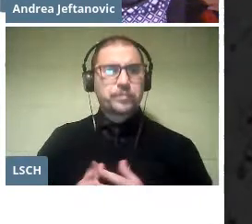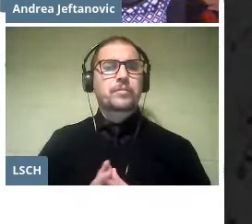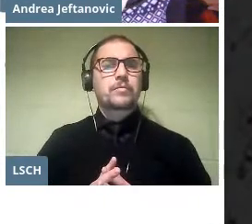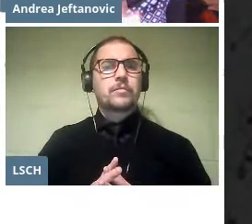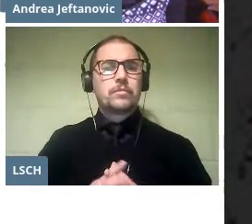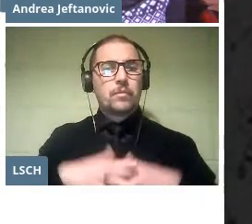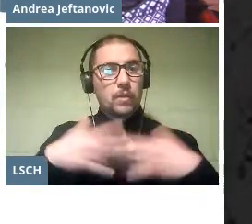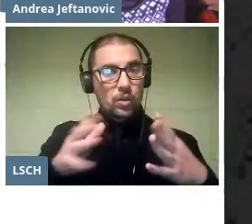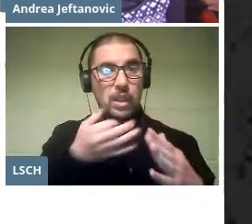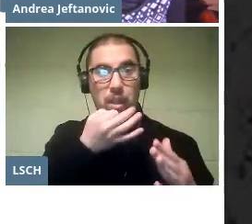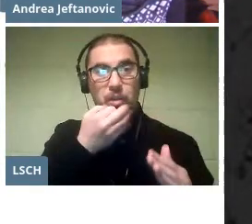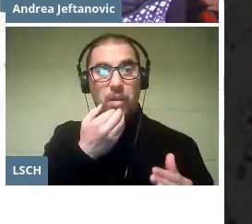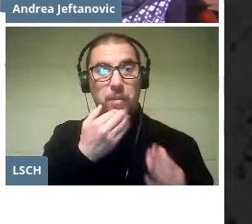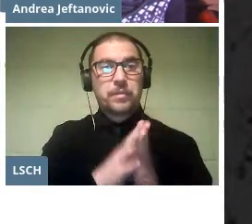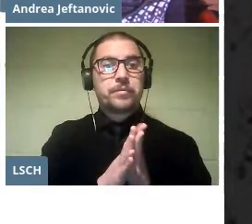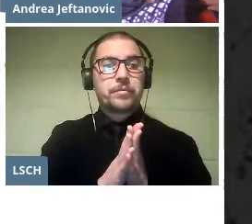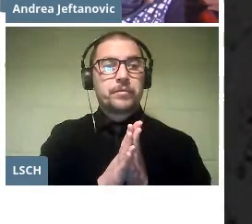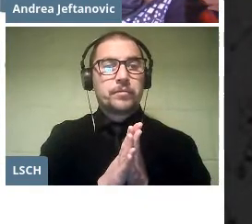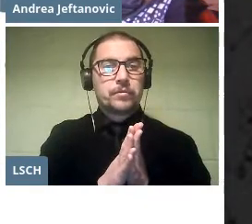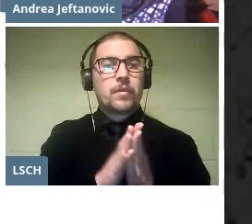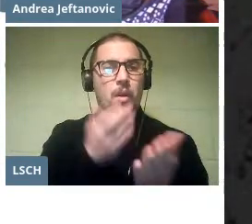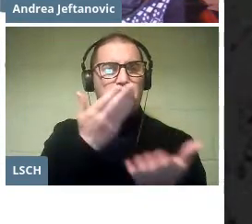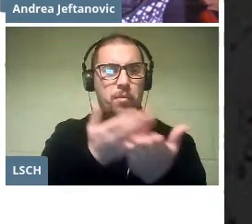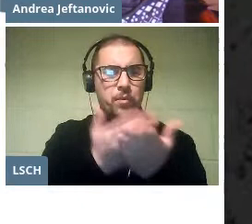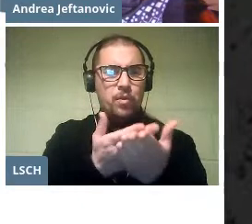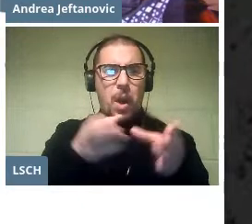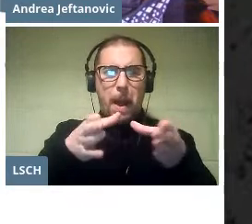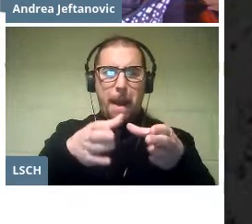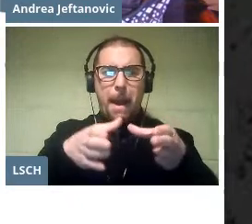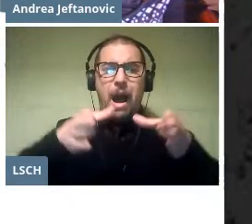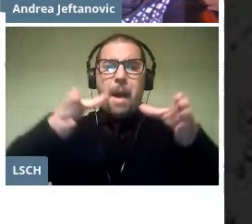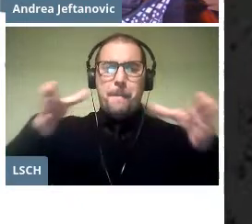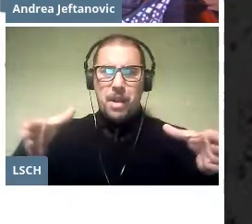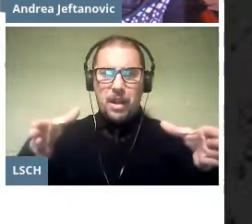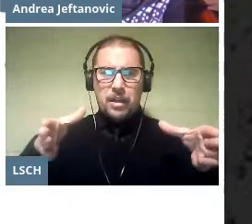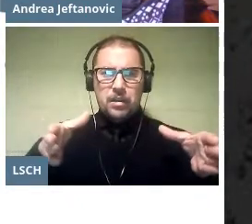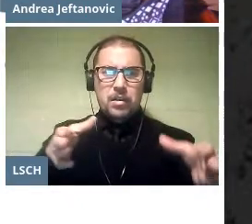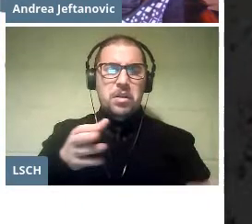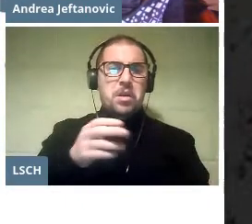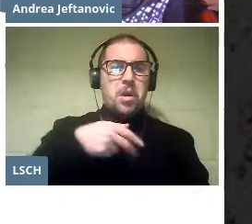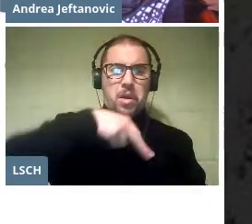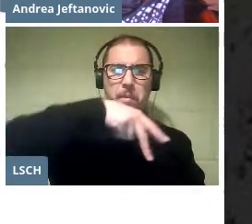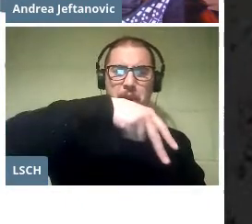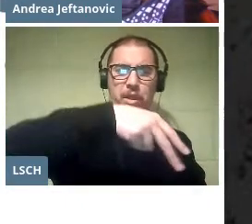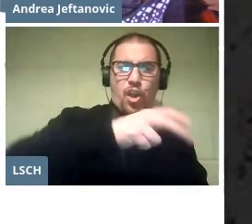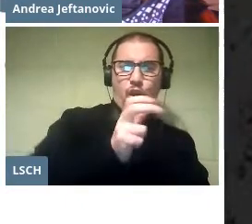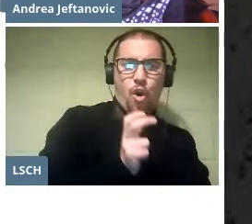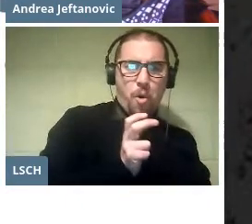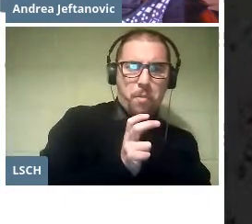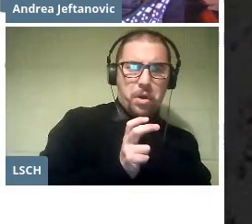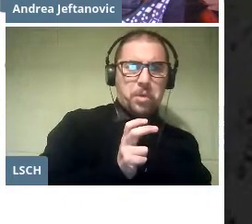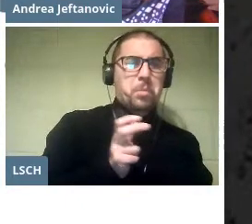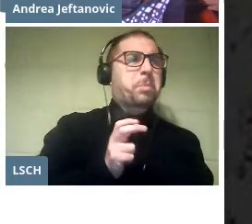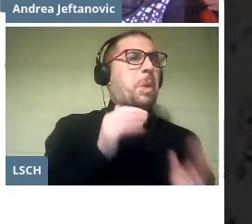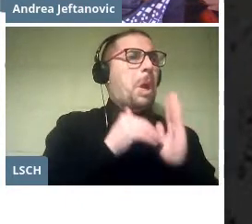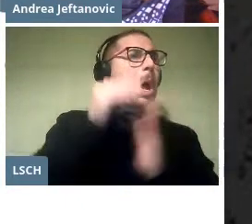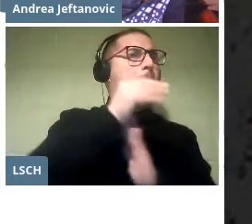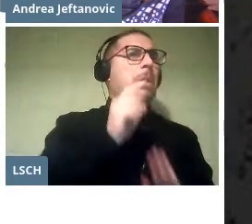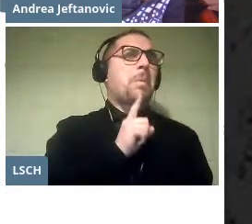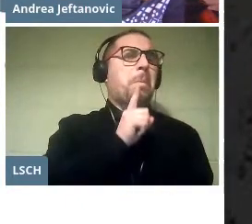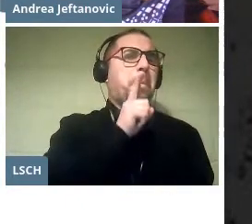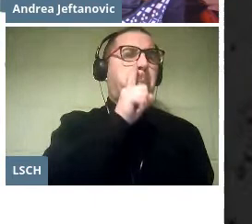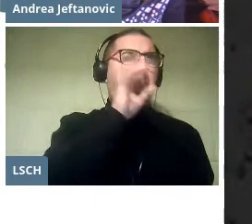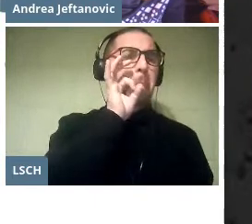Y al mismo tiempo, propongo ampliar la acepción del flaner, entendida como un hombre de clase alta que